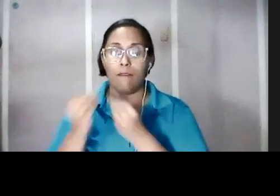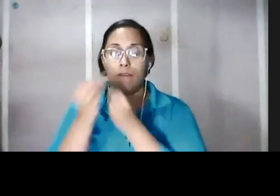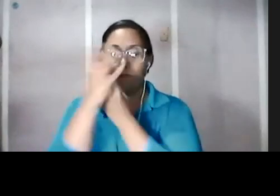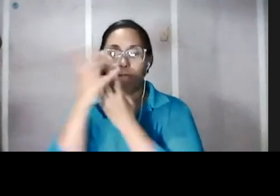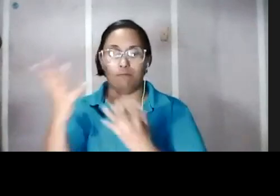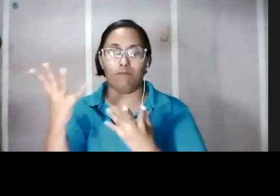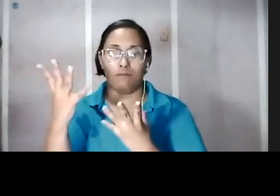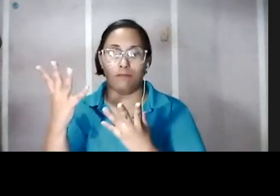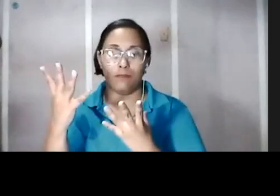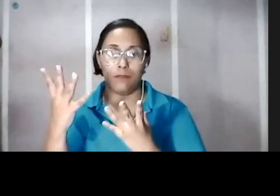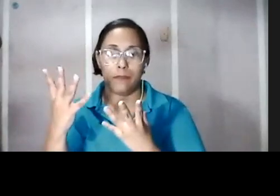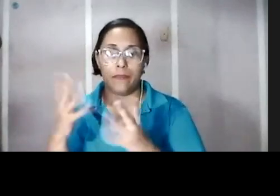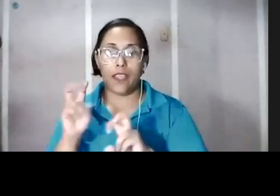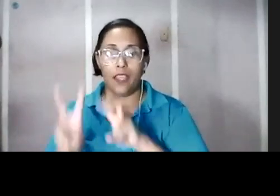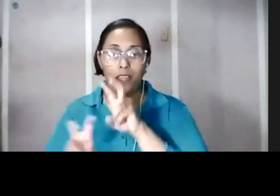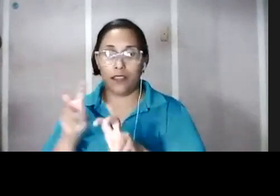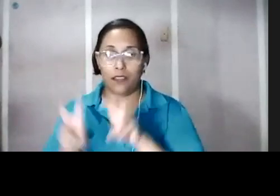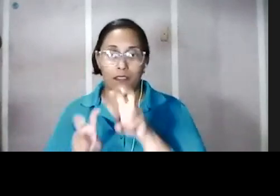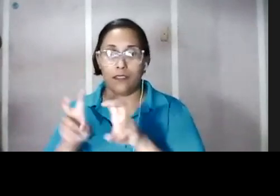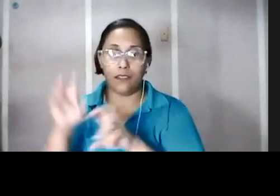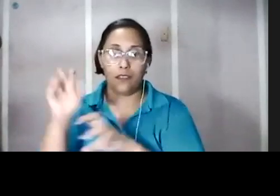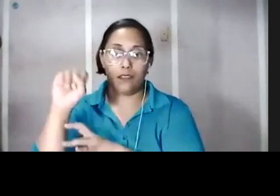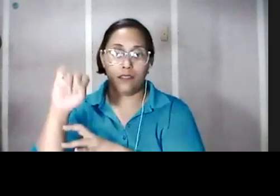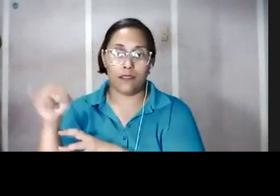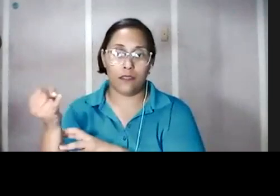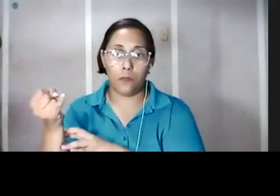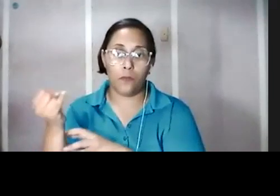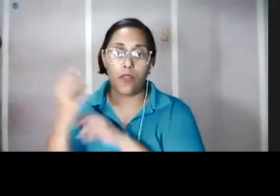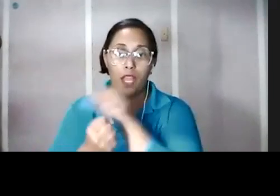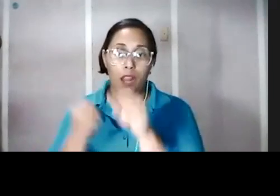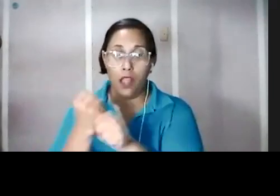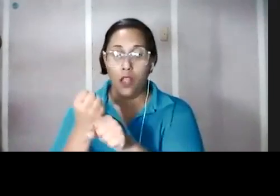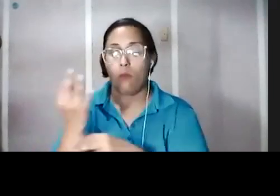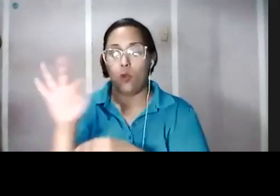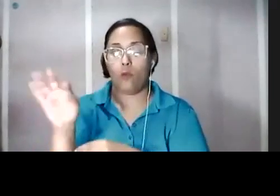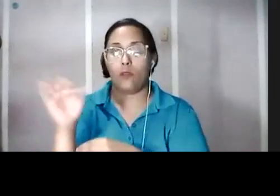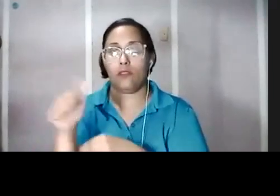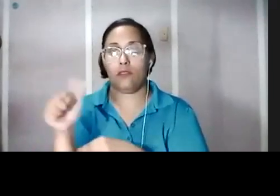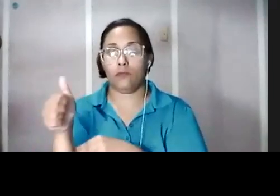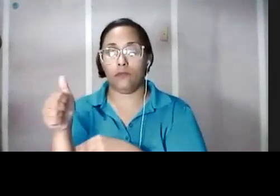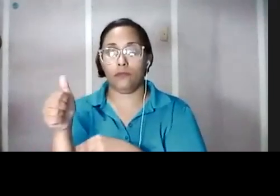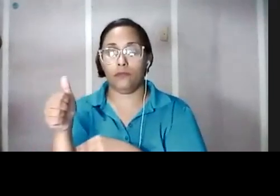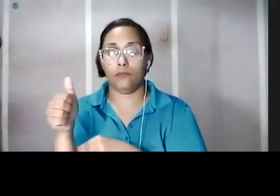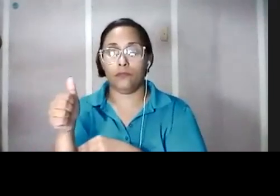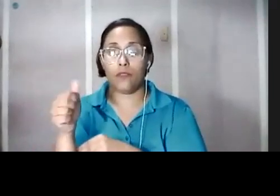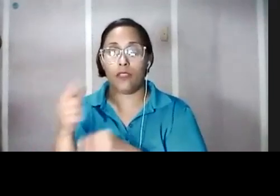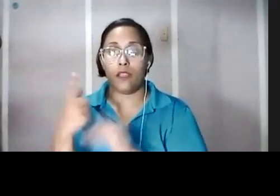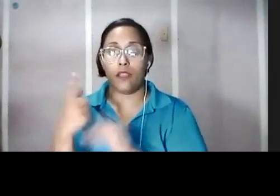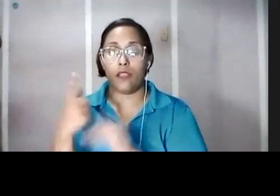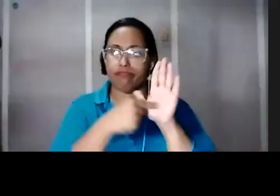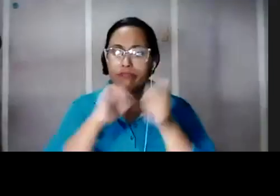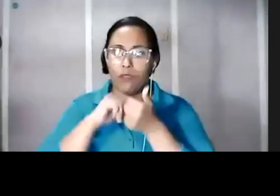El Carnaval de San Juan en la década de 1910 se nos presenta como